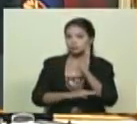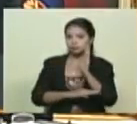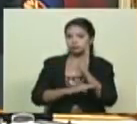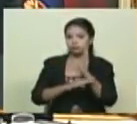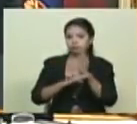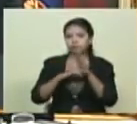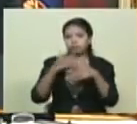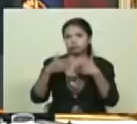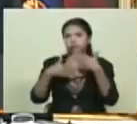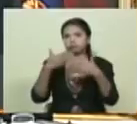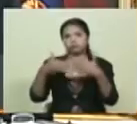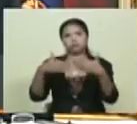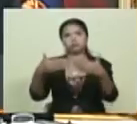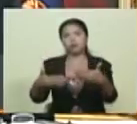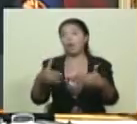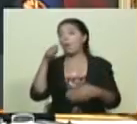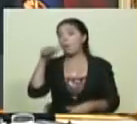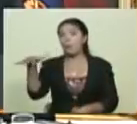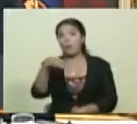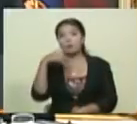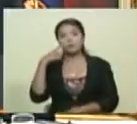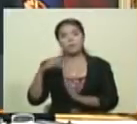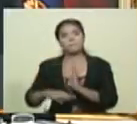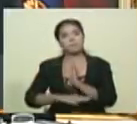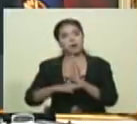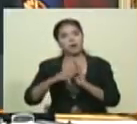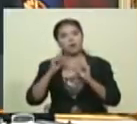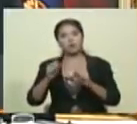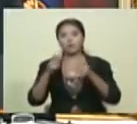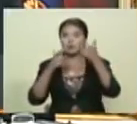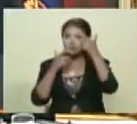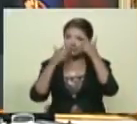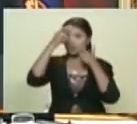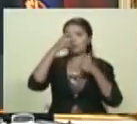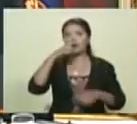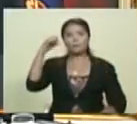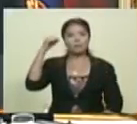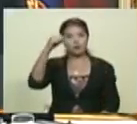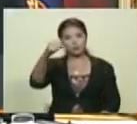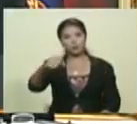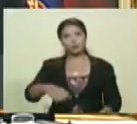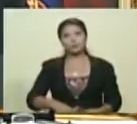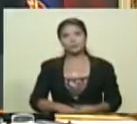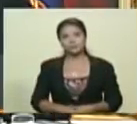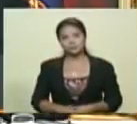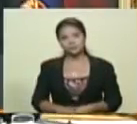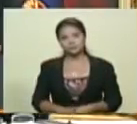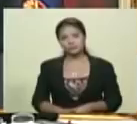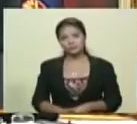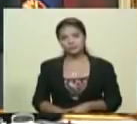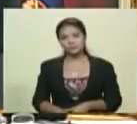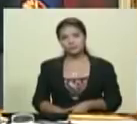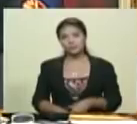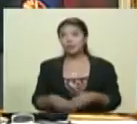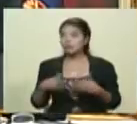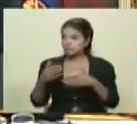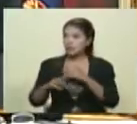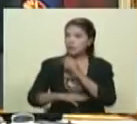de un pueblo maduro, chavista y maduro. si hemos